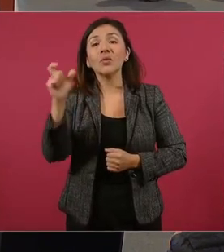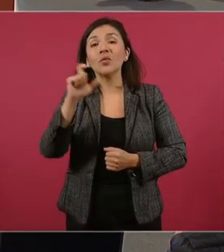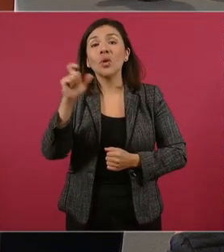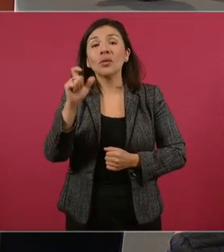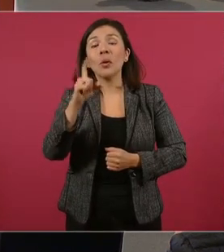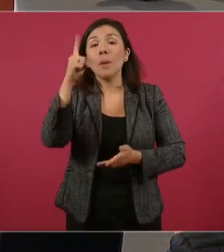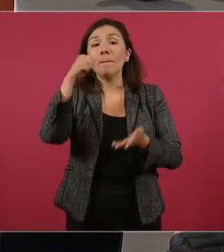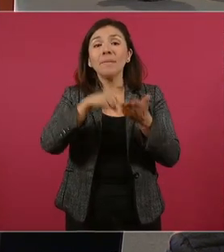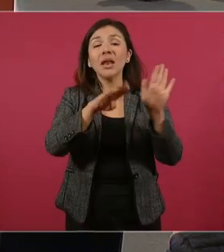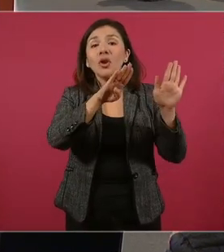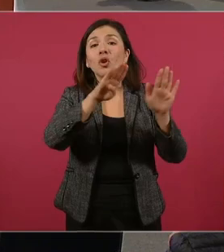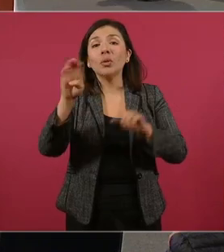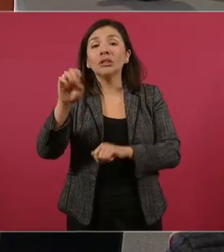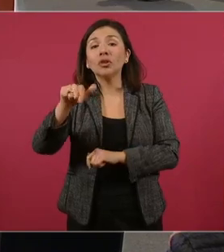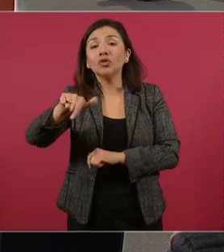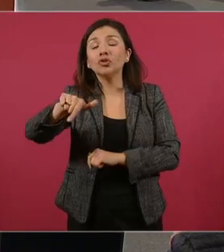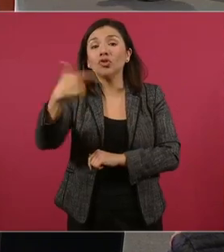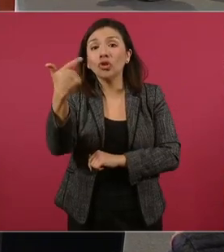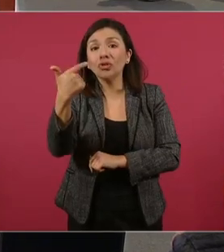1912.